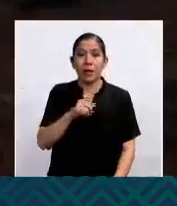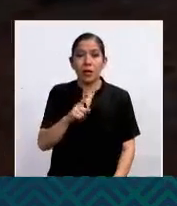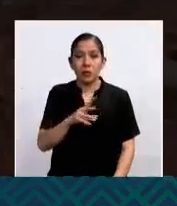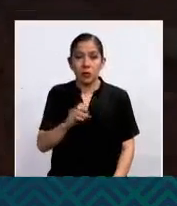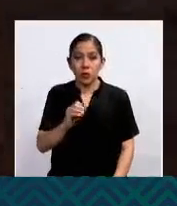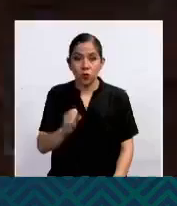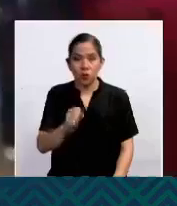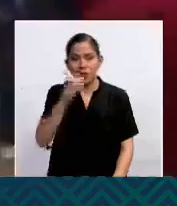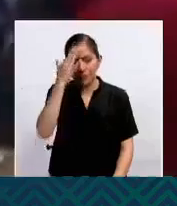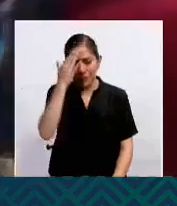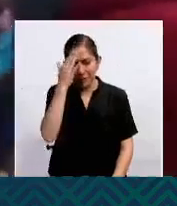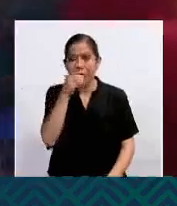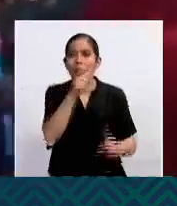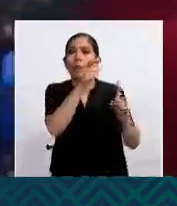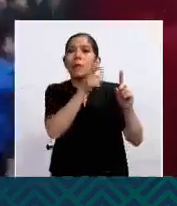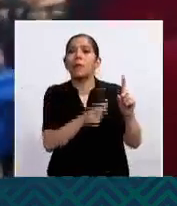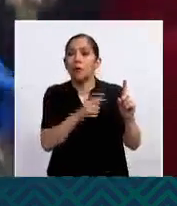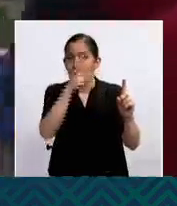hasta este momento